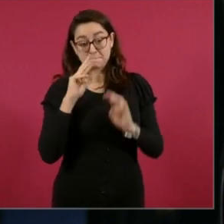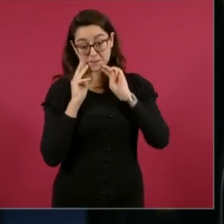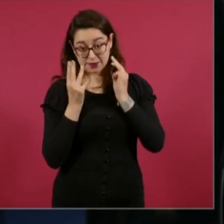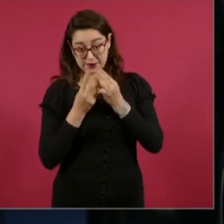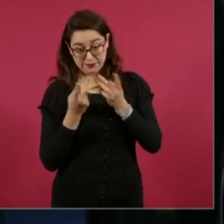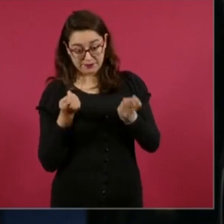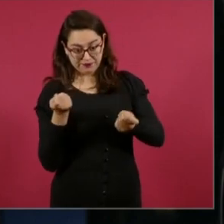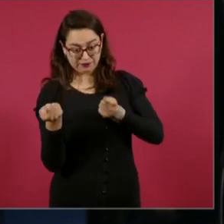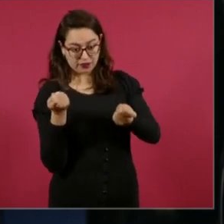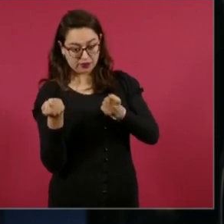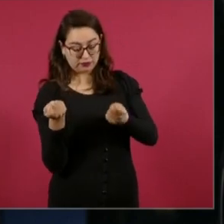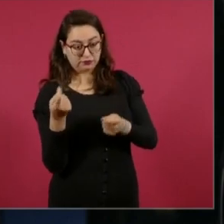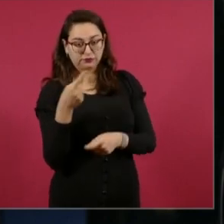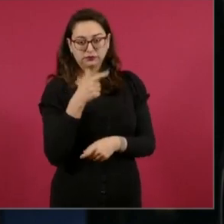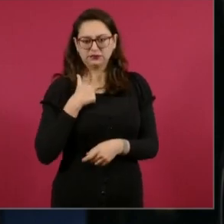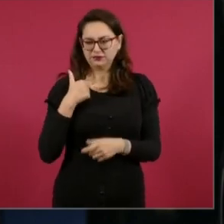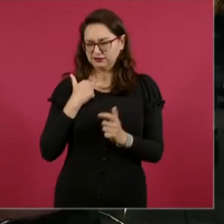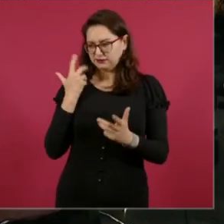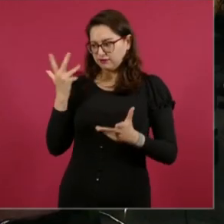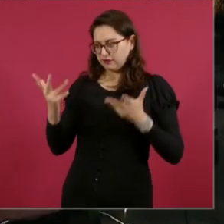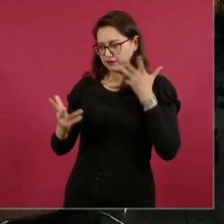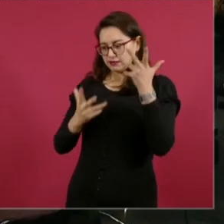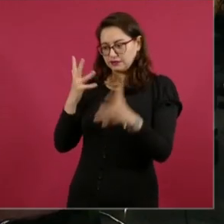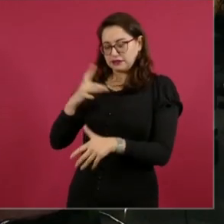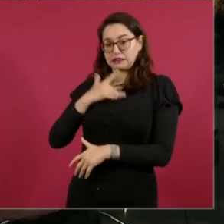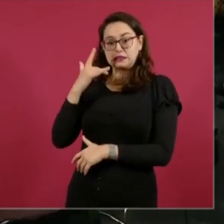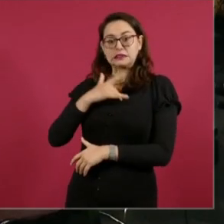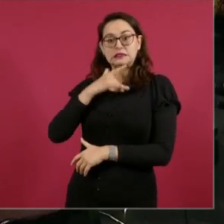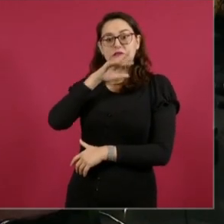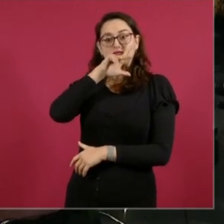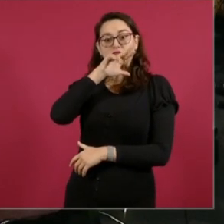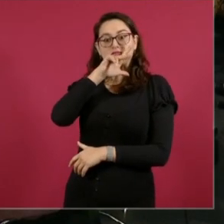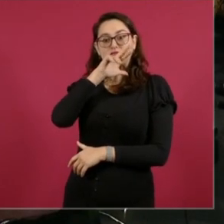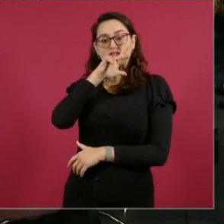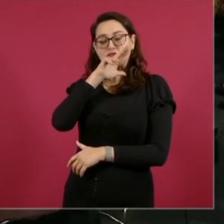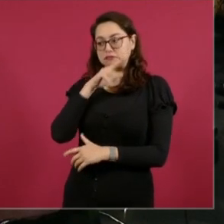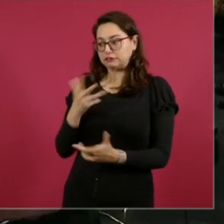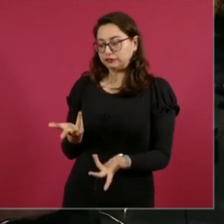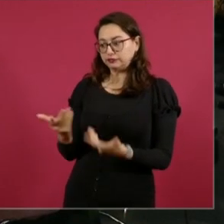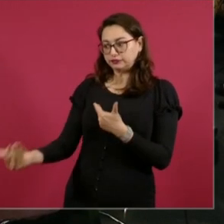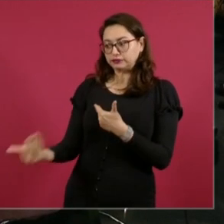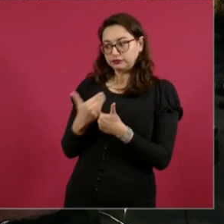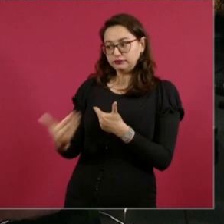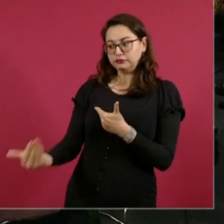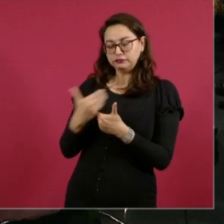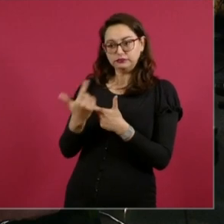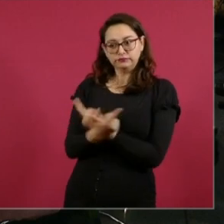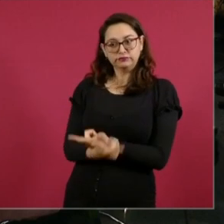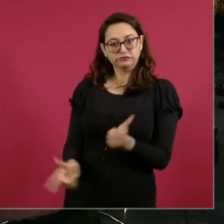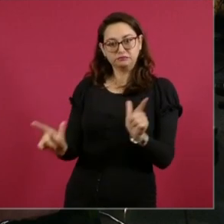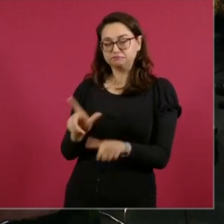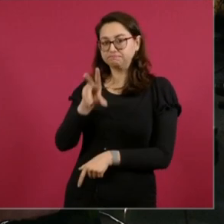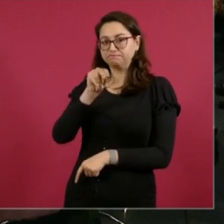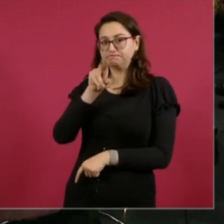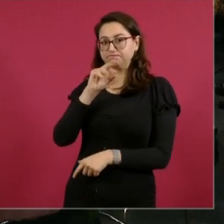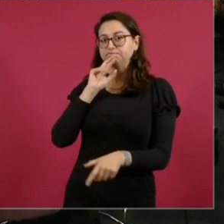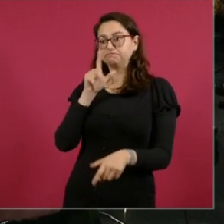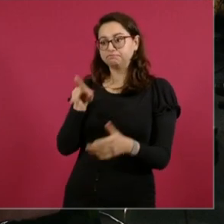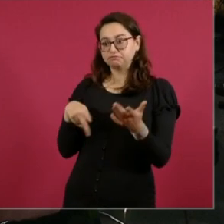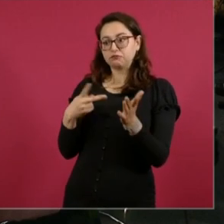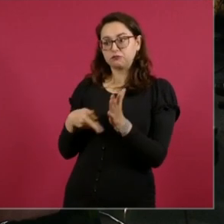existía. Y dan algunos datos, por ejemplo, cuando había visa en 2016, hubo 250 peticiones de